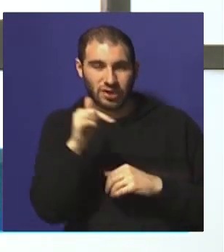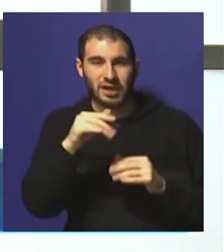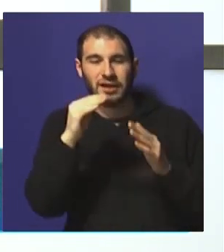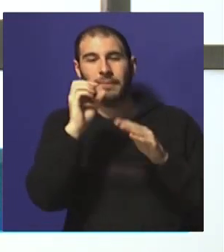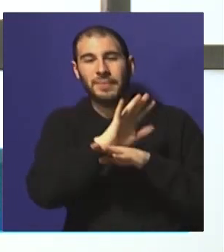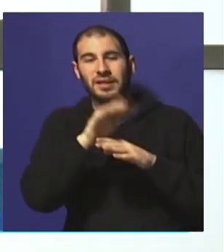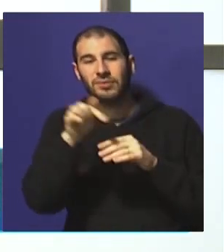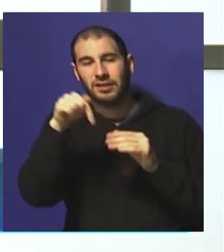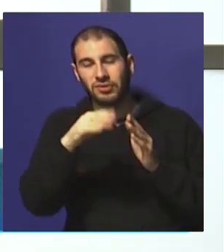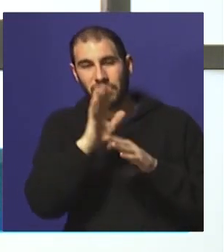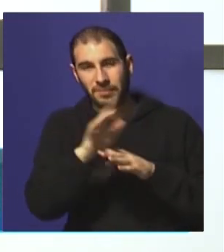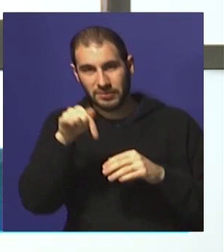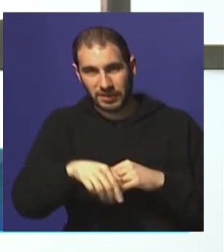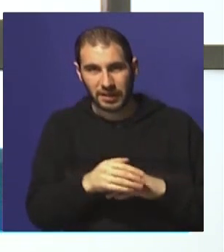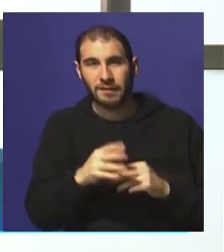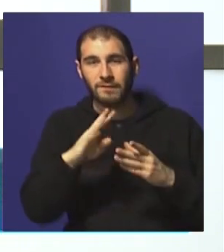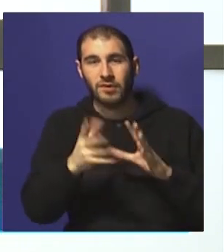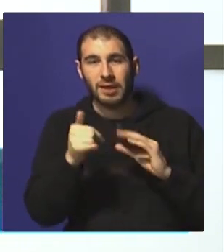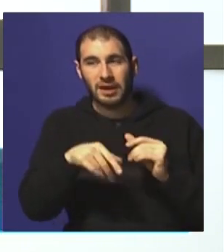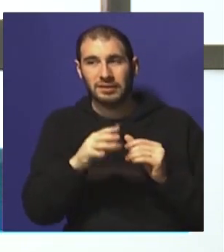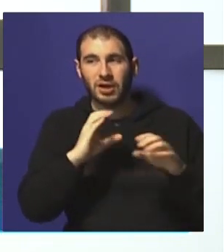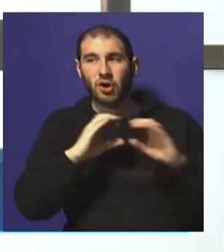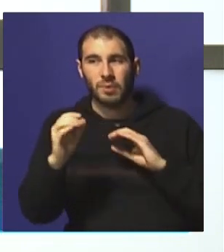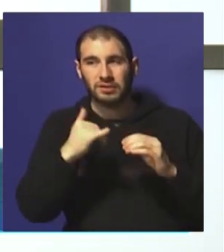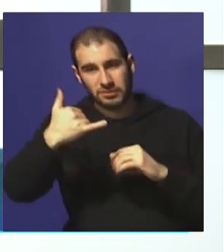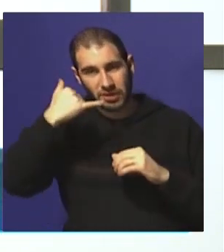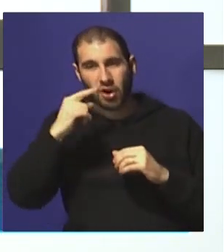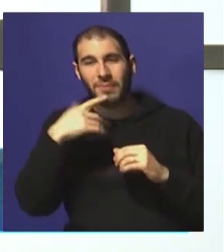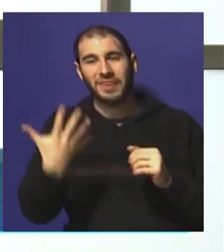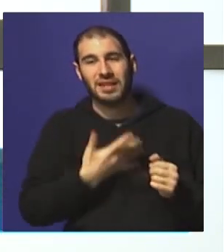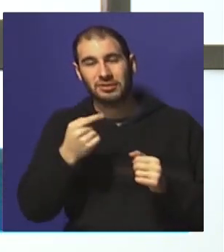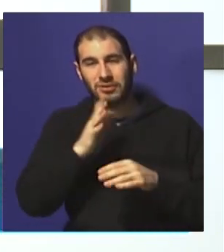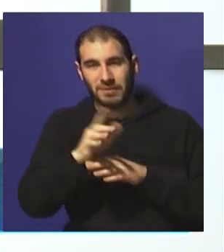cartelera del cine y de esta manera con comunicación con el mismo director de La Helada Negra.